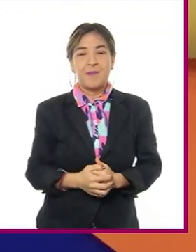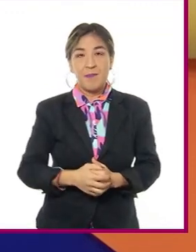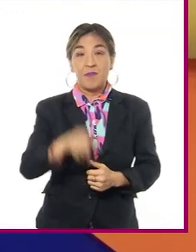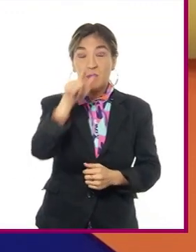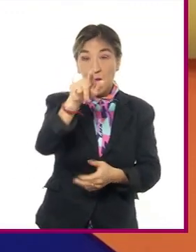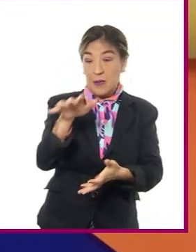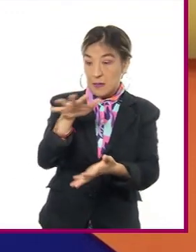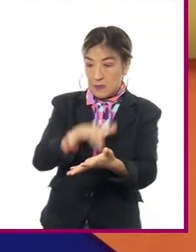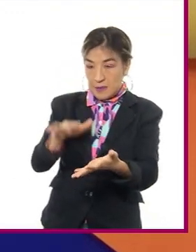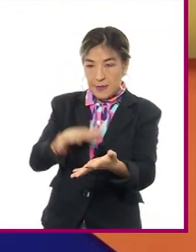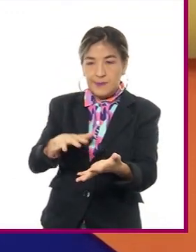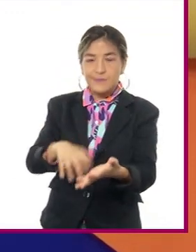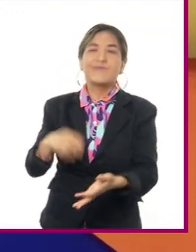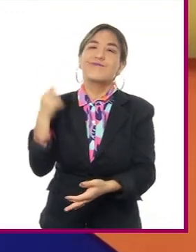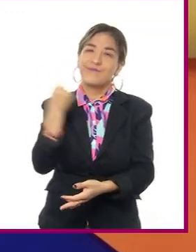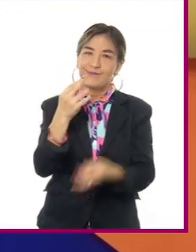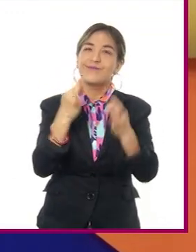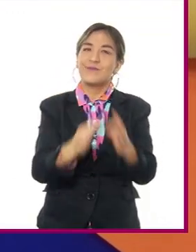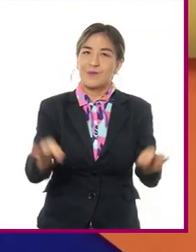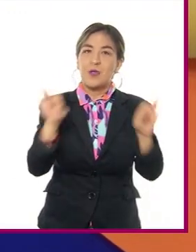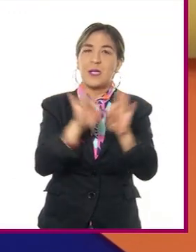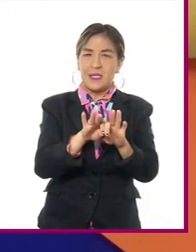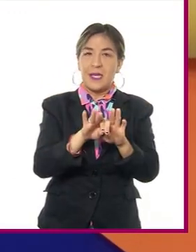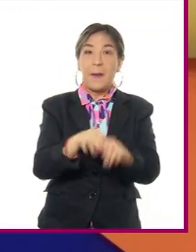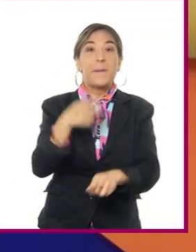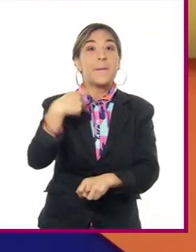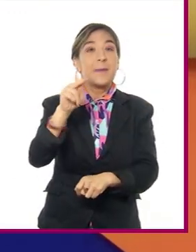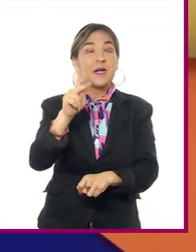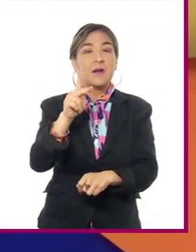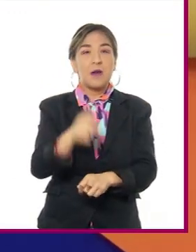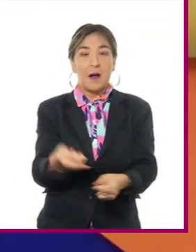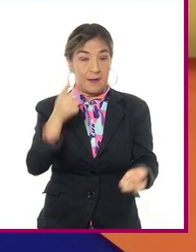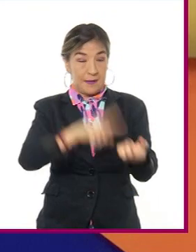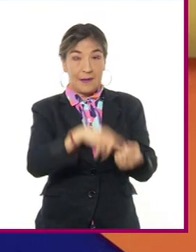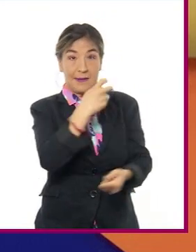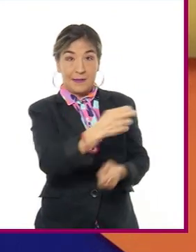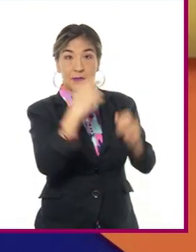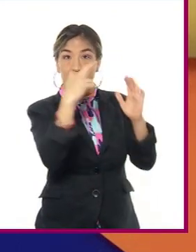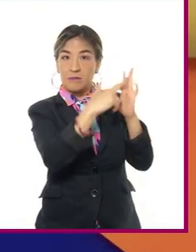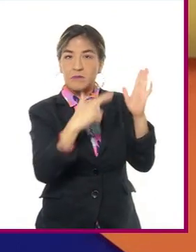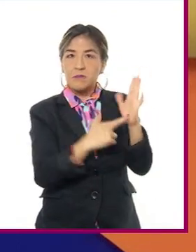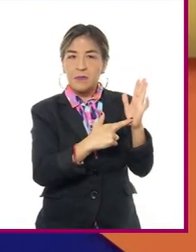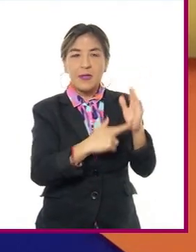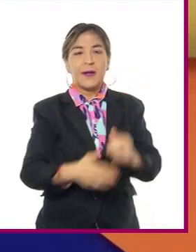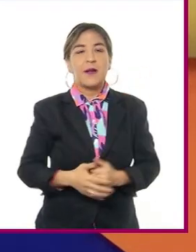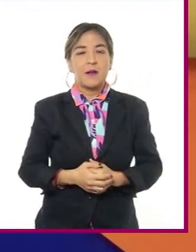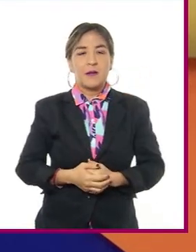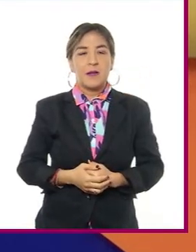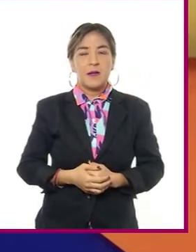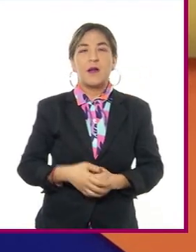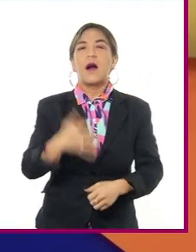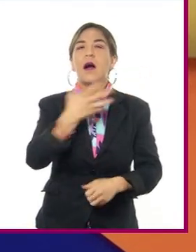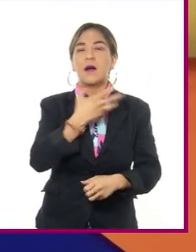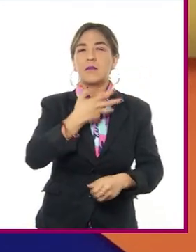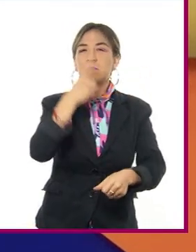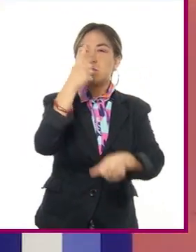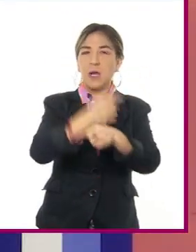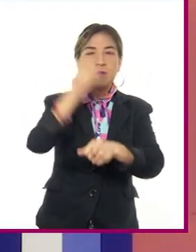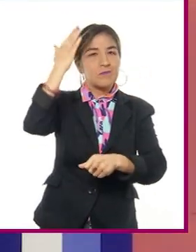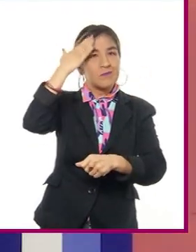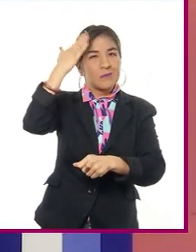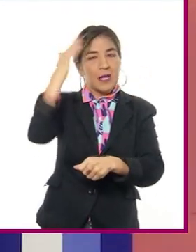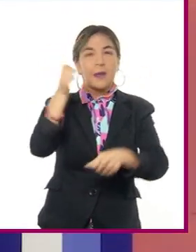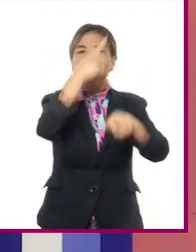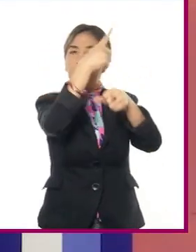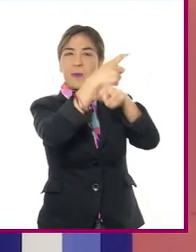leer sería nuestro primer paso, pero en nuestros reglamentos hay una selección y una jerarquización en